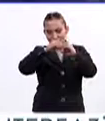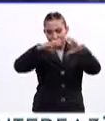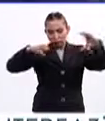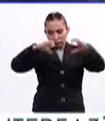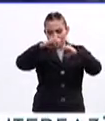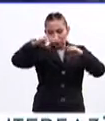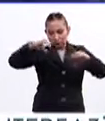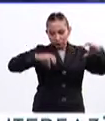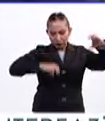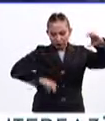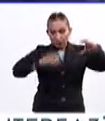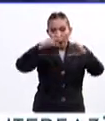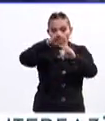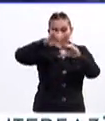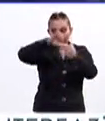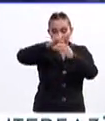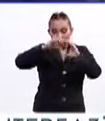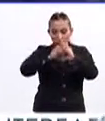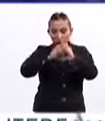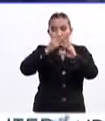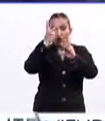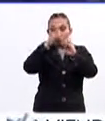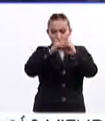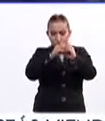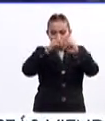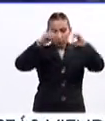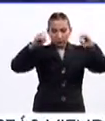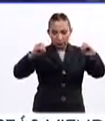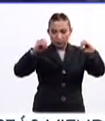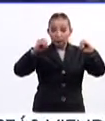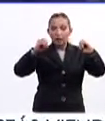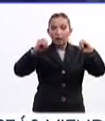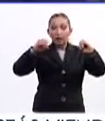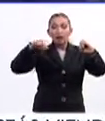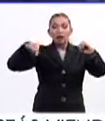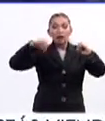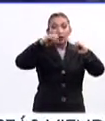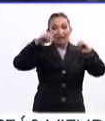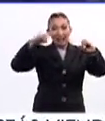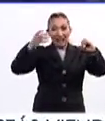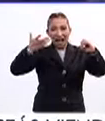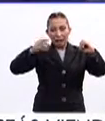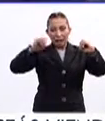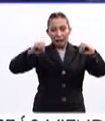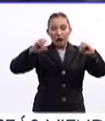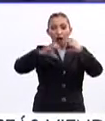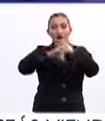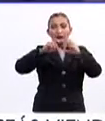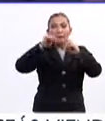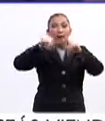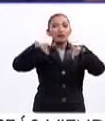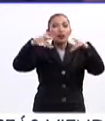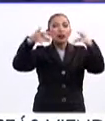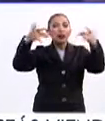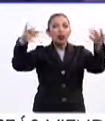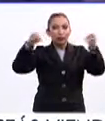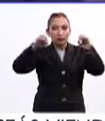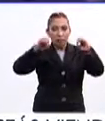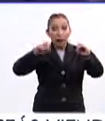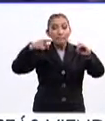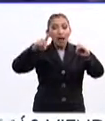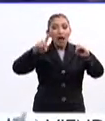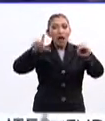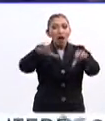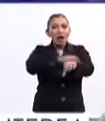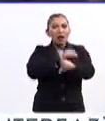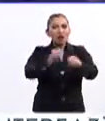Se rompe el núcleo en dos núcleos más pequeños, se generan elementos más ligeros, pero se